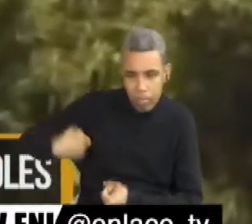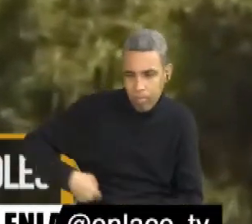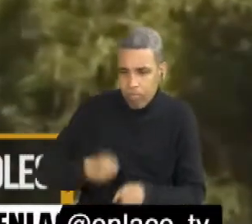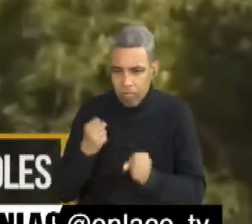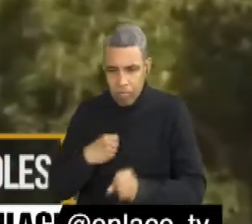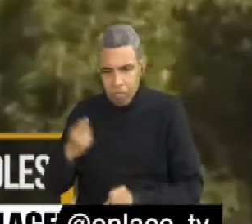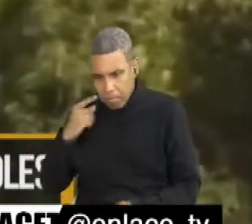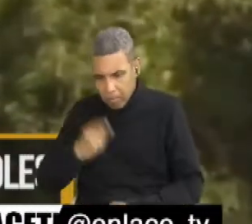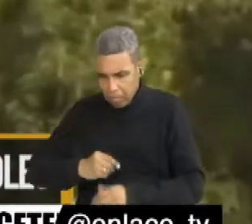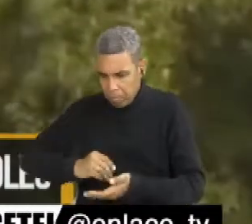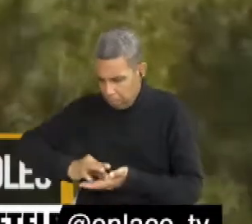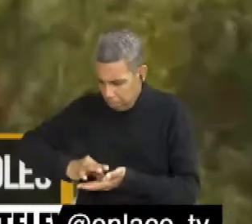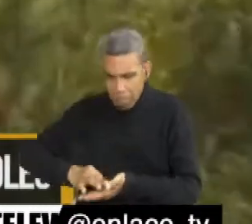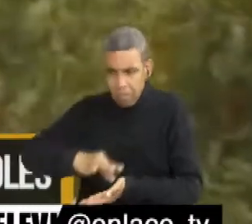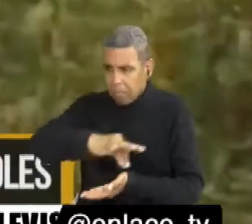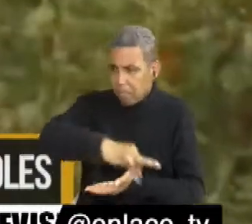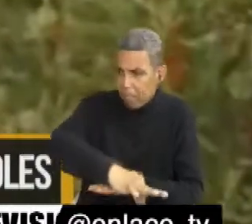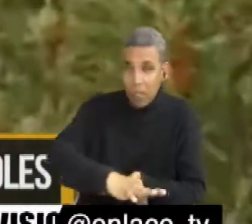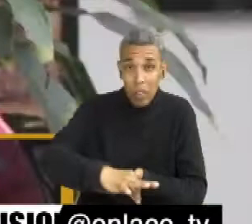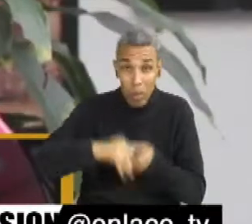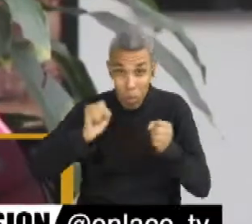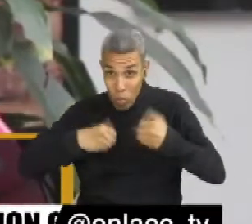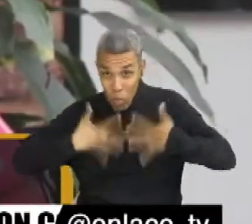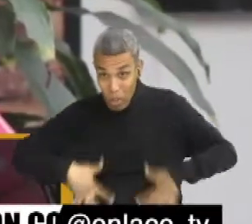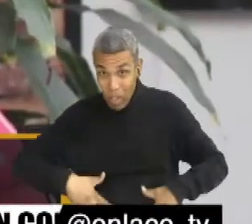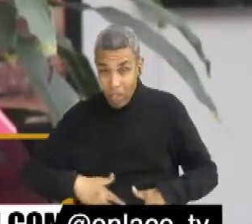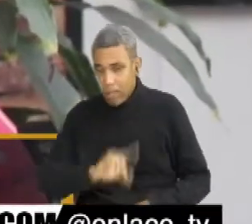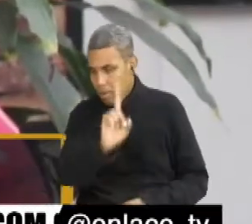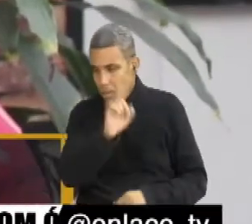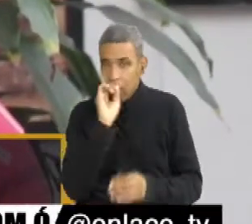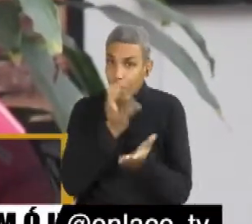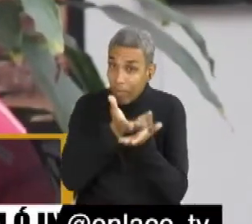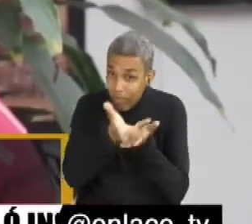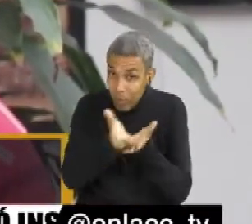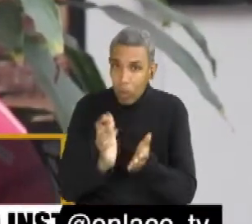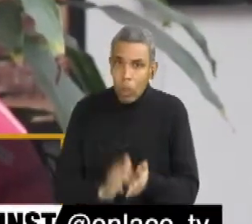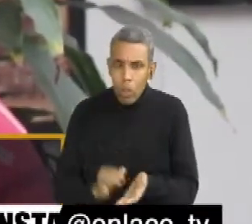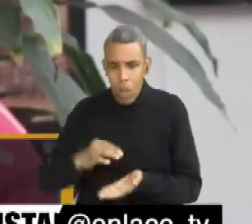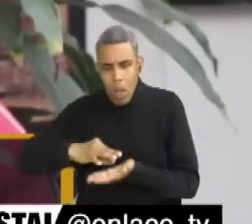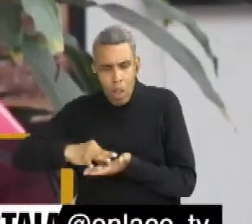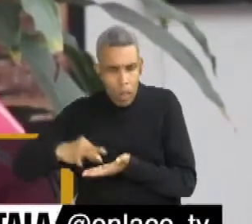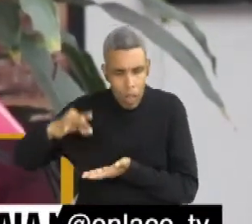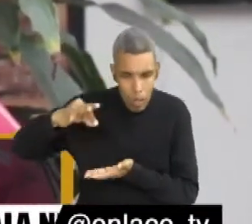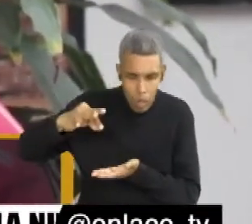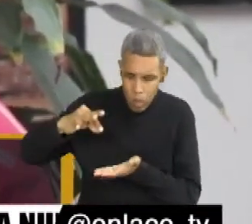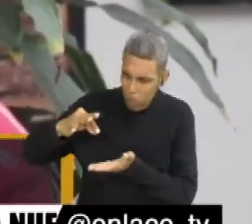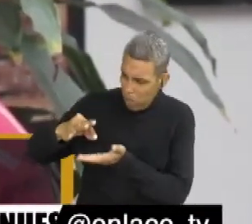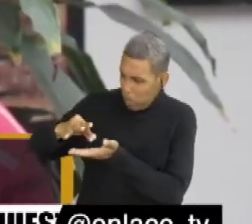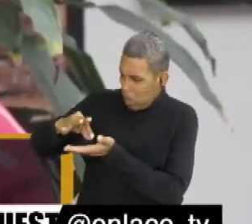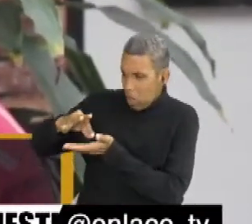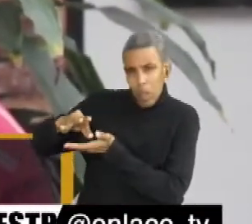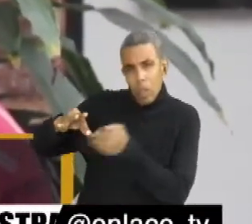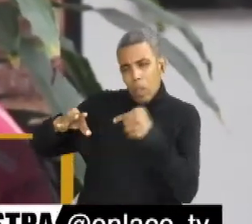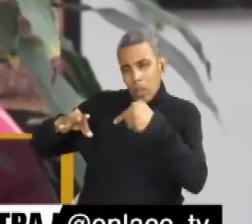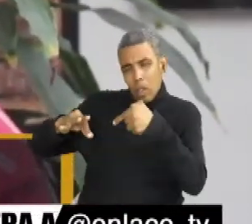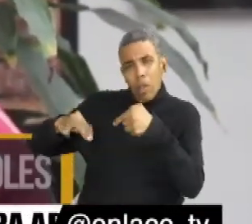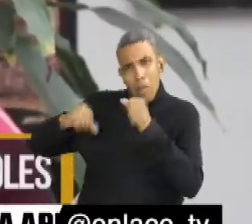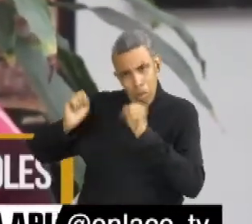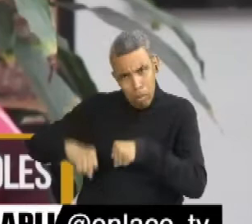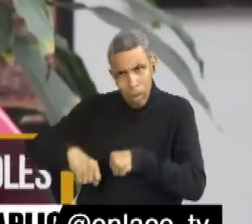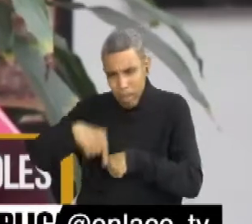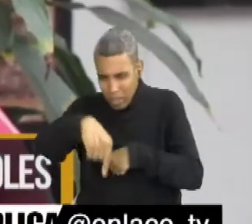o lugares donde se hará la contribución ambiental. Tener conocimiento de qué plantas se pueden sembrar, por eso debe de asesorarse con una persona